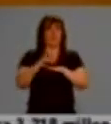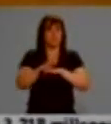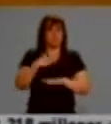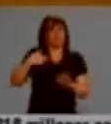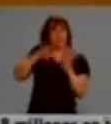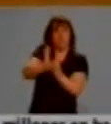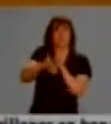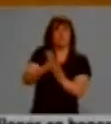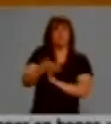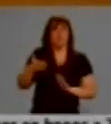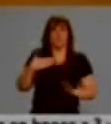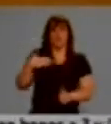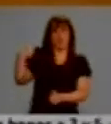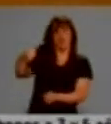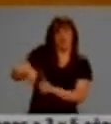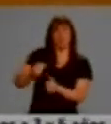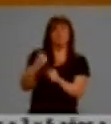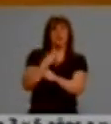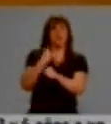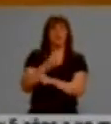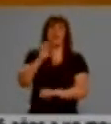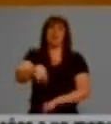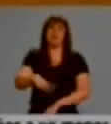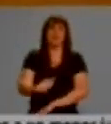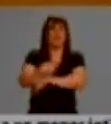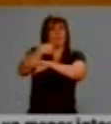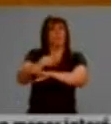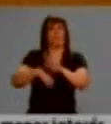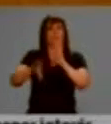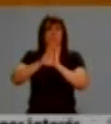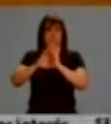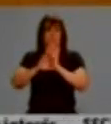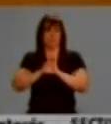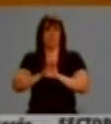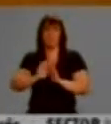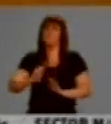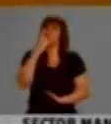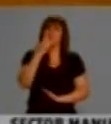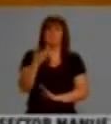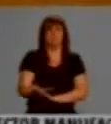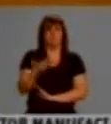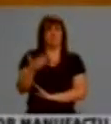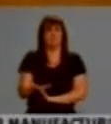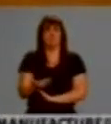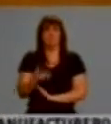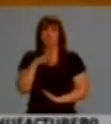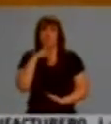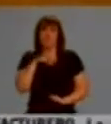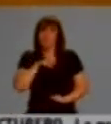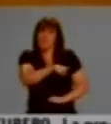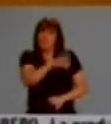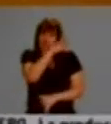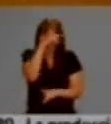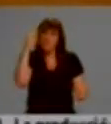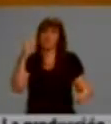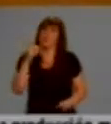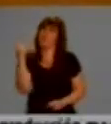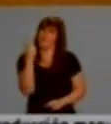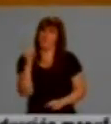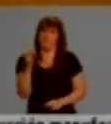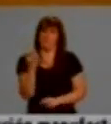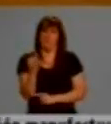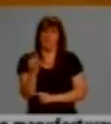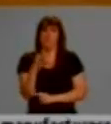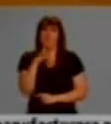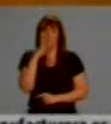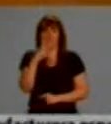actos es una de sus obligaciones constitucionales más importantes. No debiera de usted de olvidarlo. Al